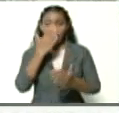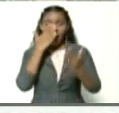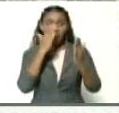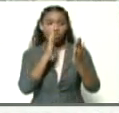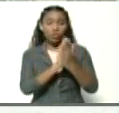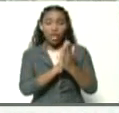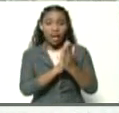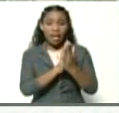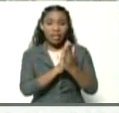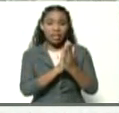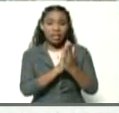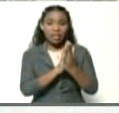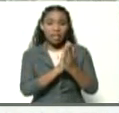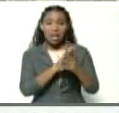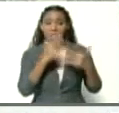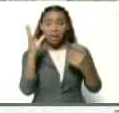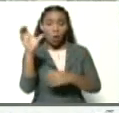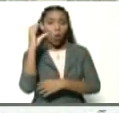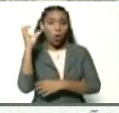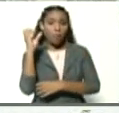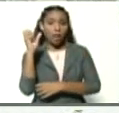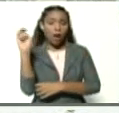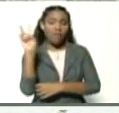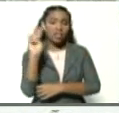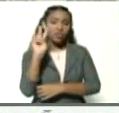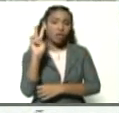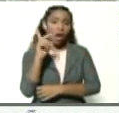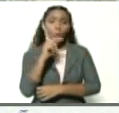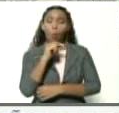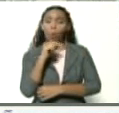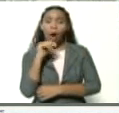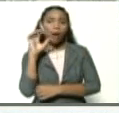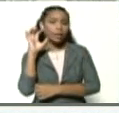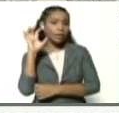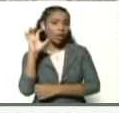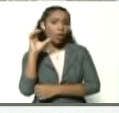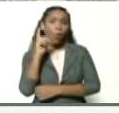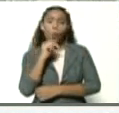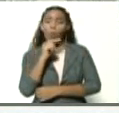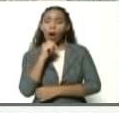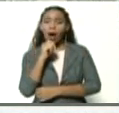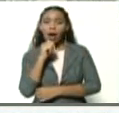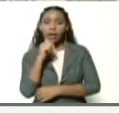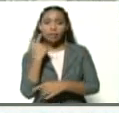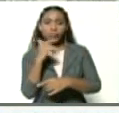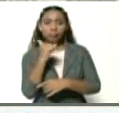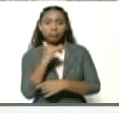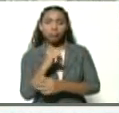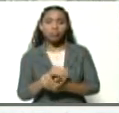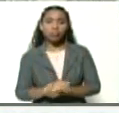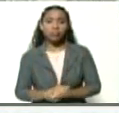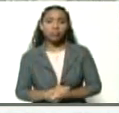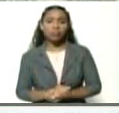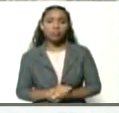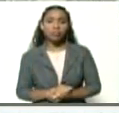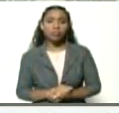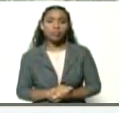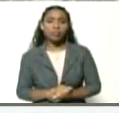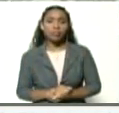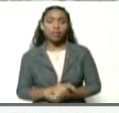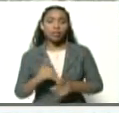En las fronteras de Colombia con Venezuela no hay Estado, no hay autoridad pública.